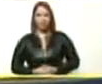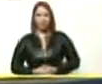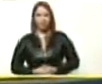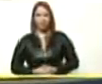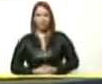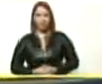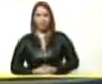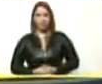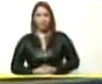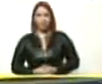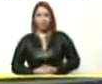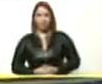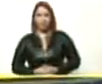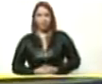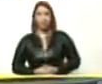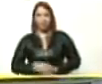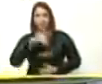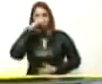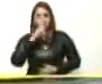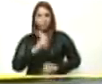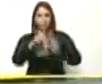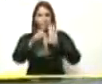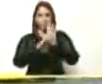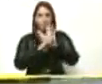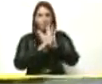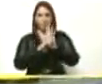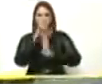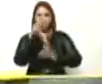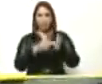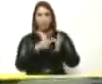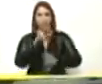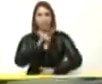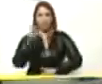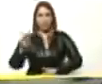este año legislativo 2022.